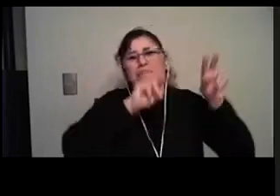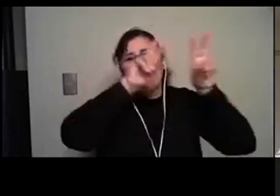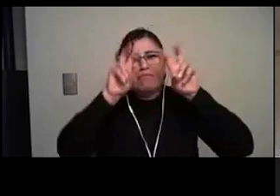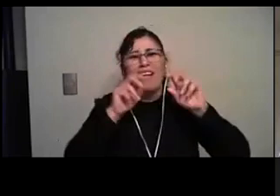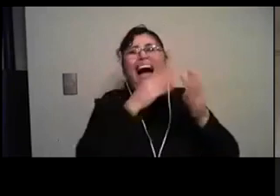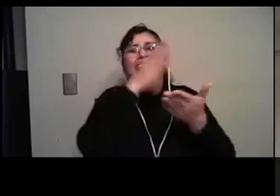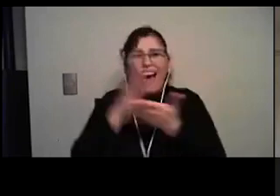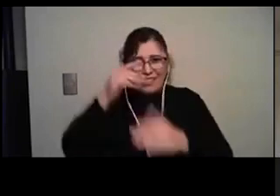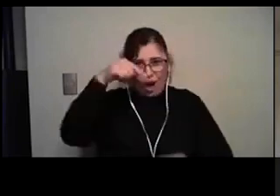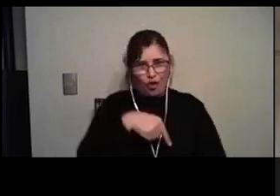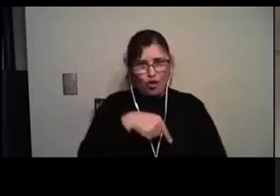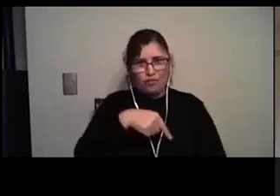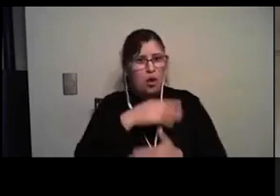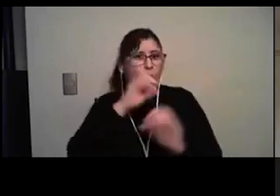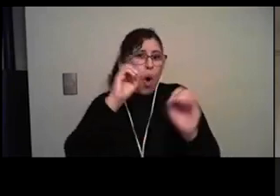Ya.